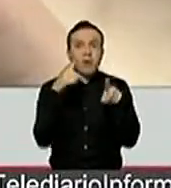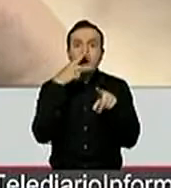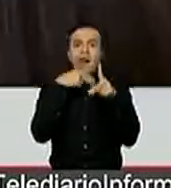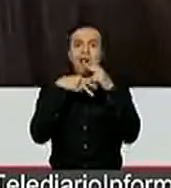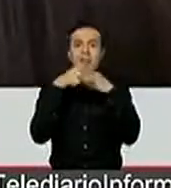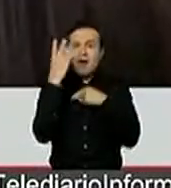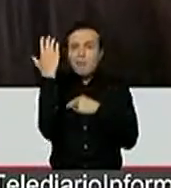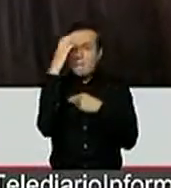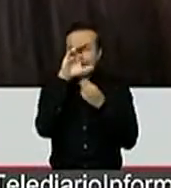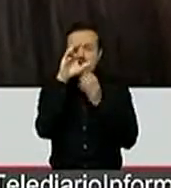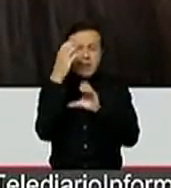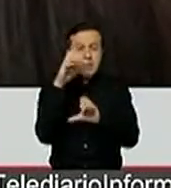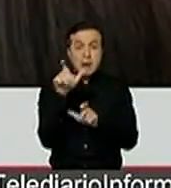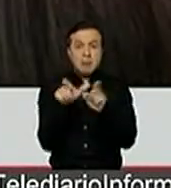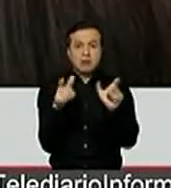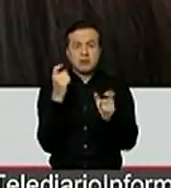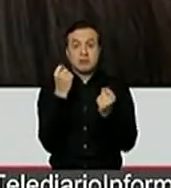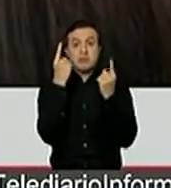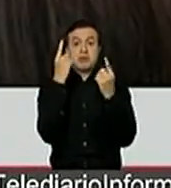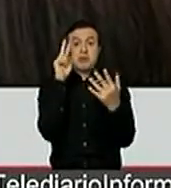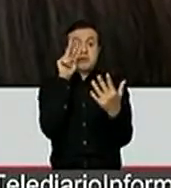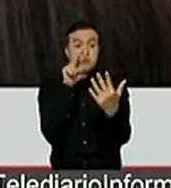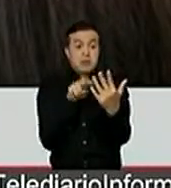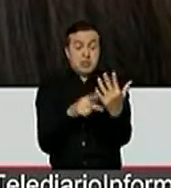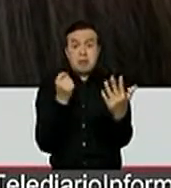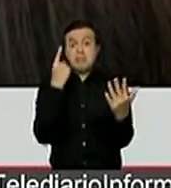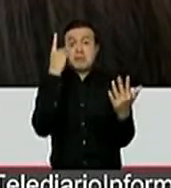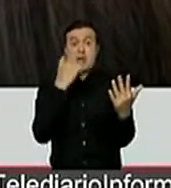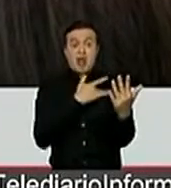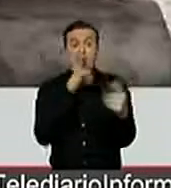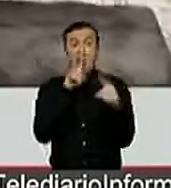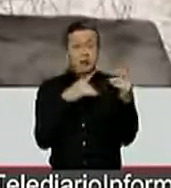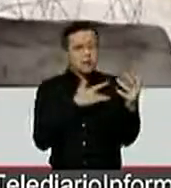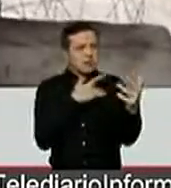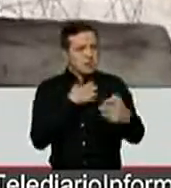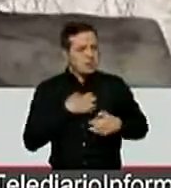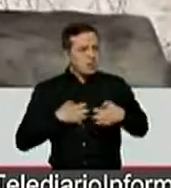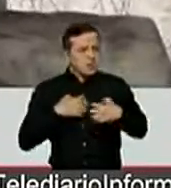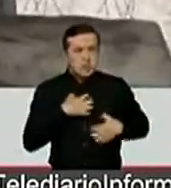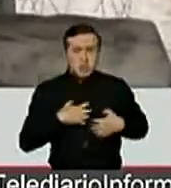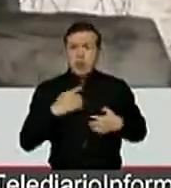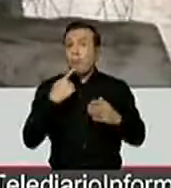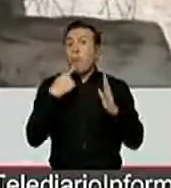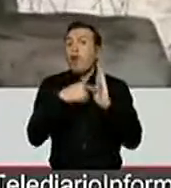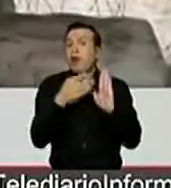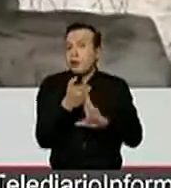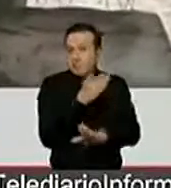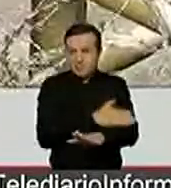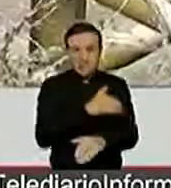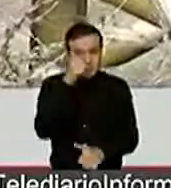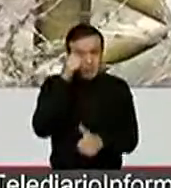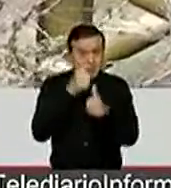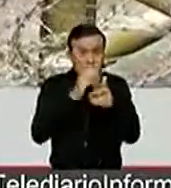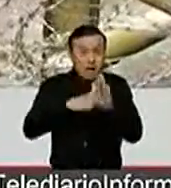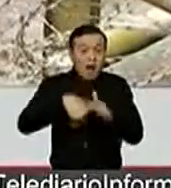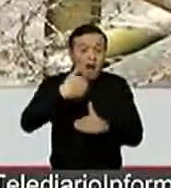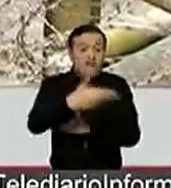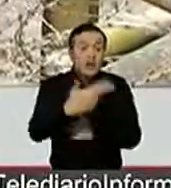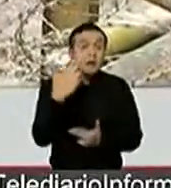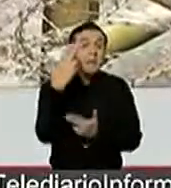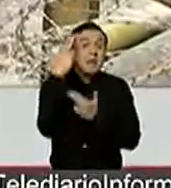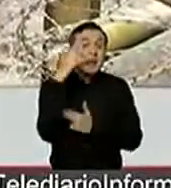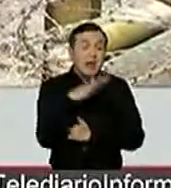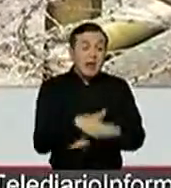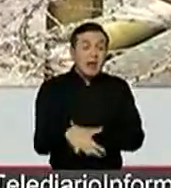noticias falsas que alarman a la ciudadanía e incitan a reaccionar de forma agresiva. El ejemplo más cercano es lo ocurrido en los exteriores del cuartel militar